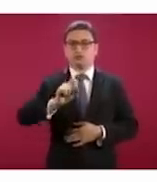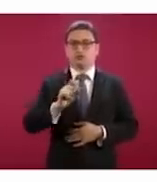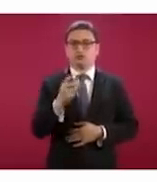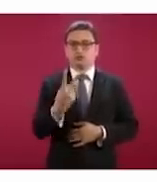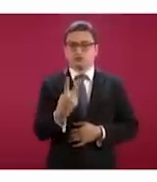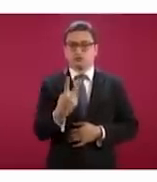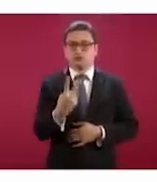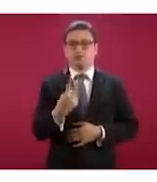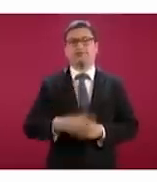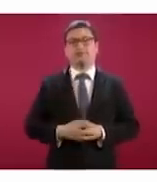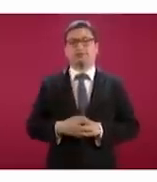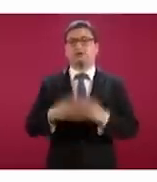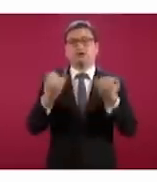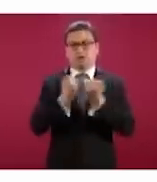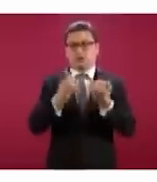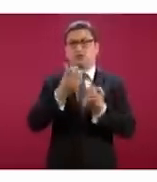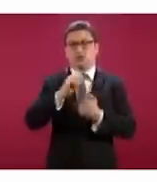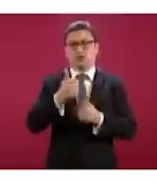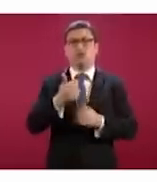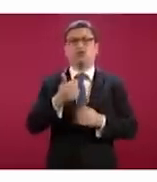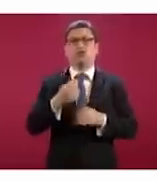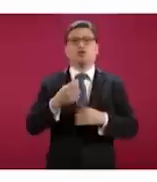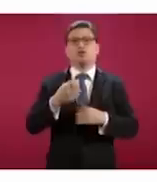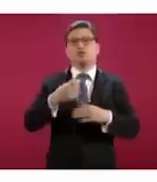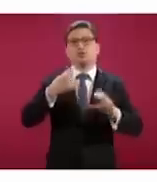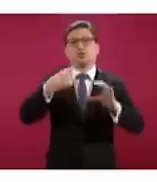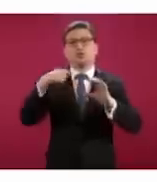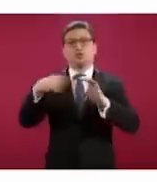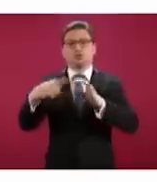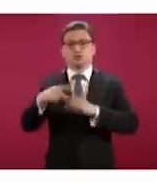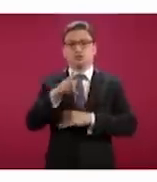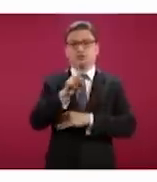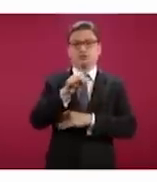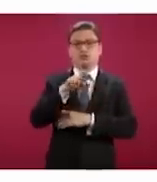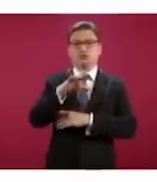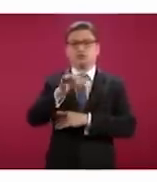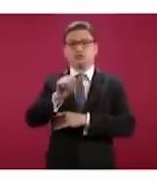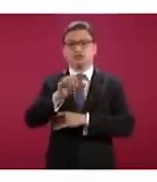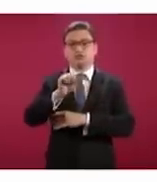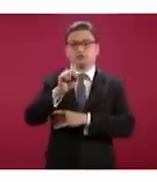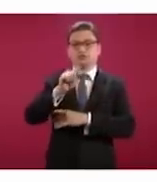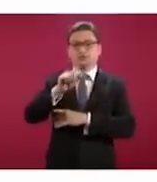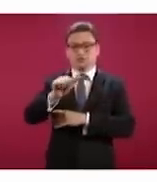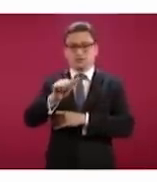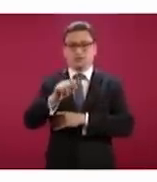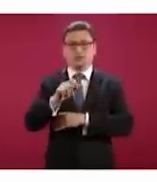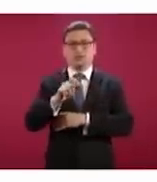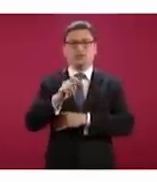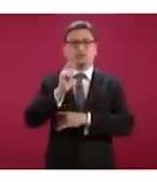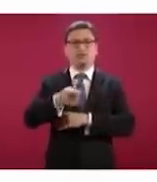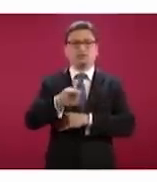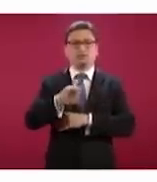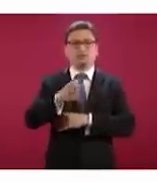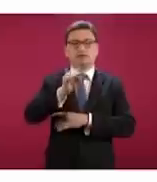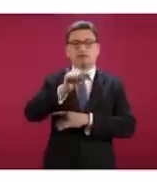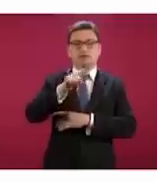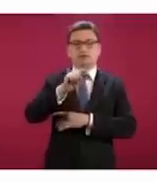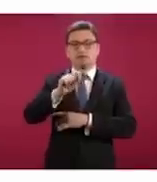5588-522-22, y también adicionalmente el correo denuncia SAT, que es